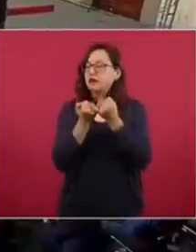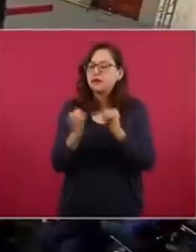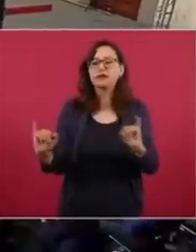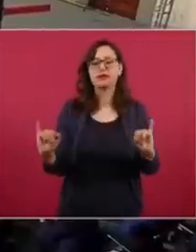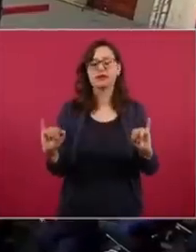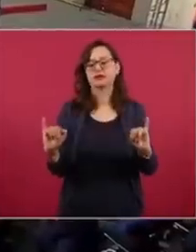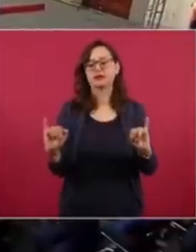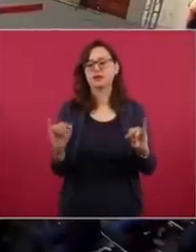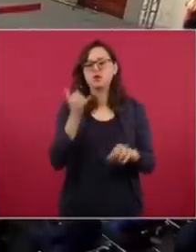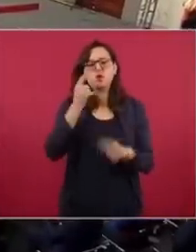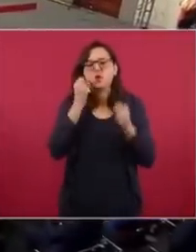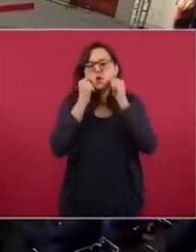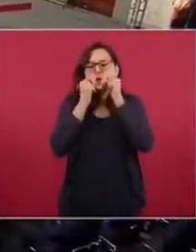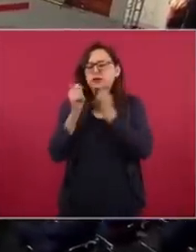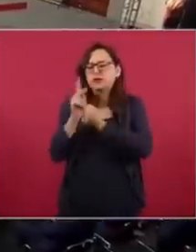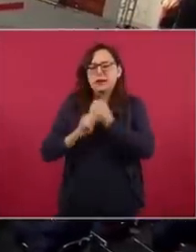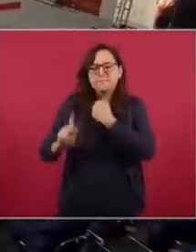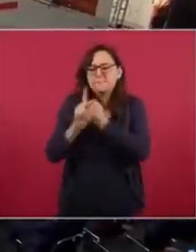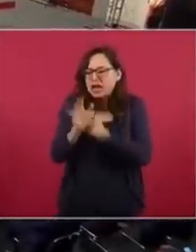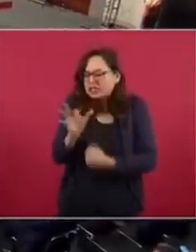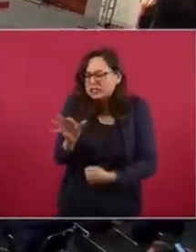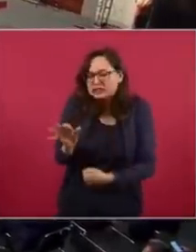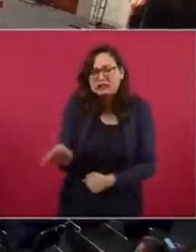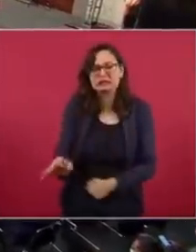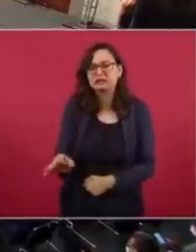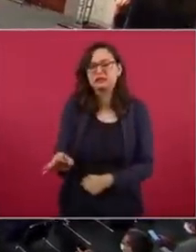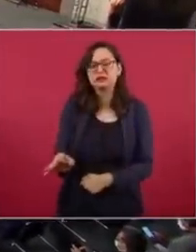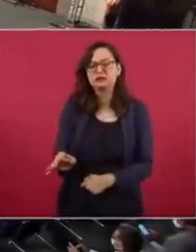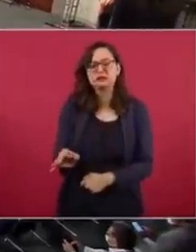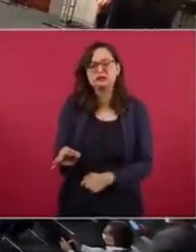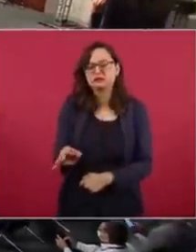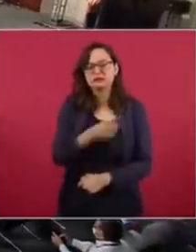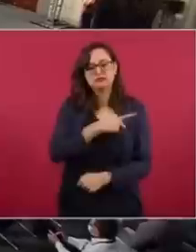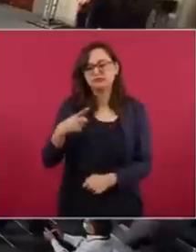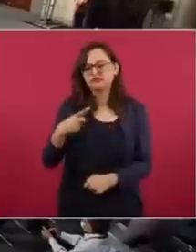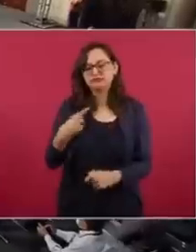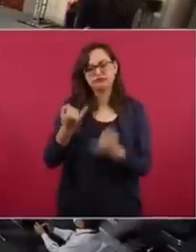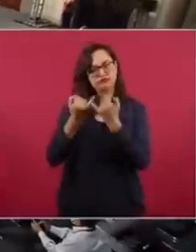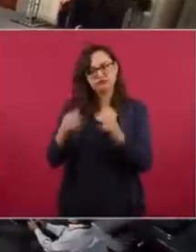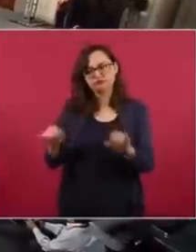Escuchen al dictador. Y los que dicen que es dictador, escuchen el discurso del dictador.